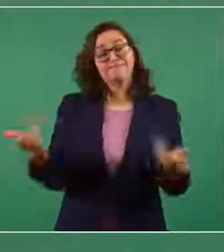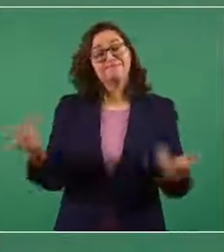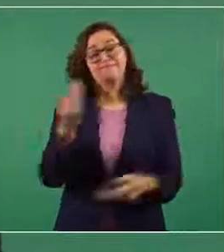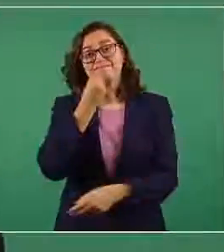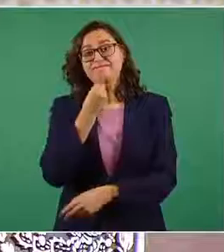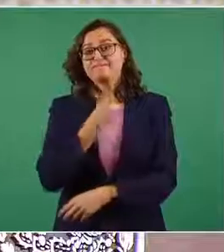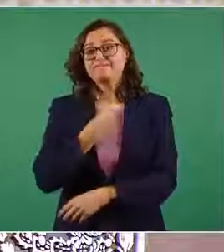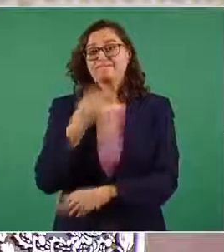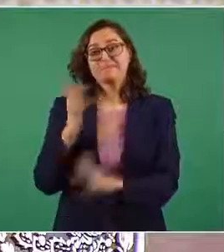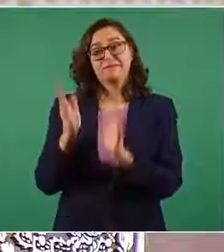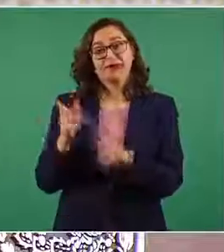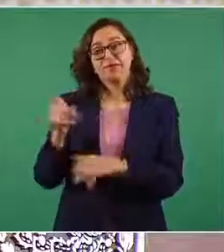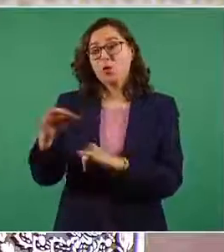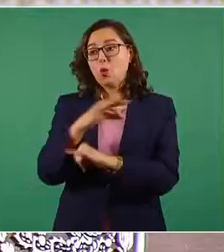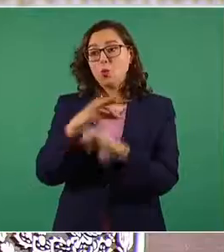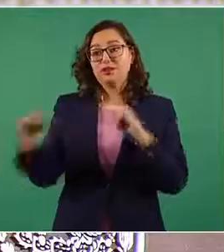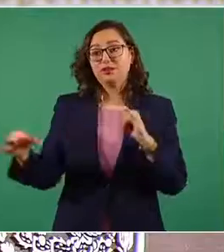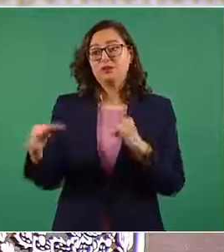Pero recuerdo,